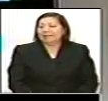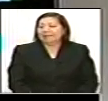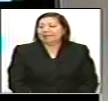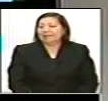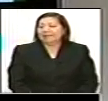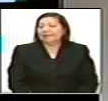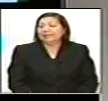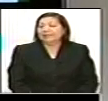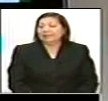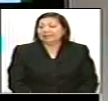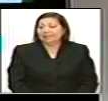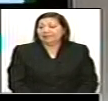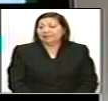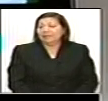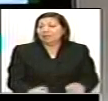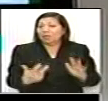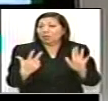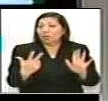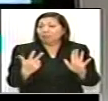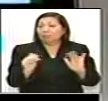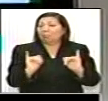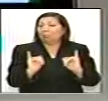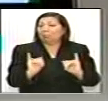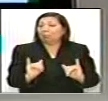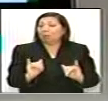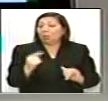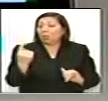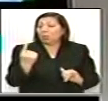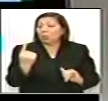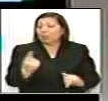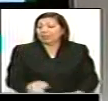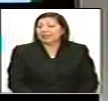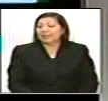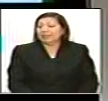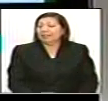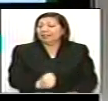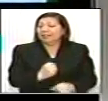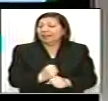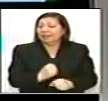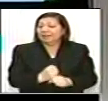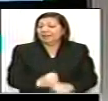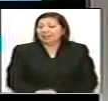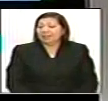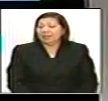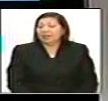No, 8 están paralizadas. Las únicas operativas es la de